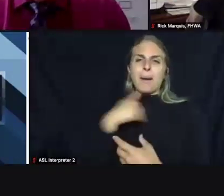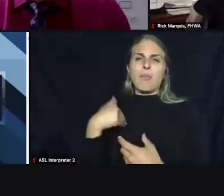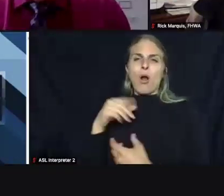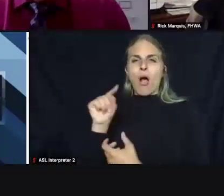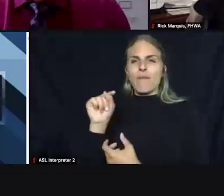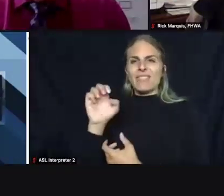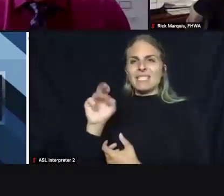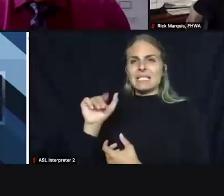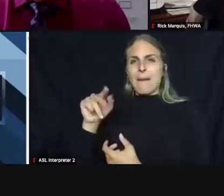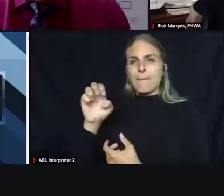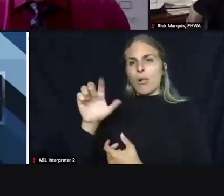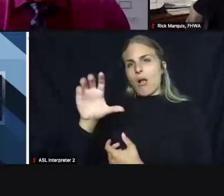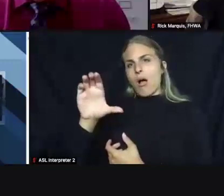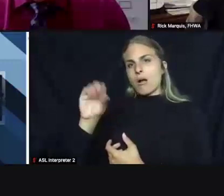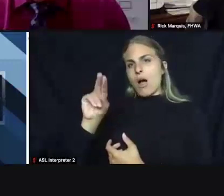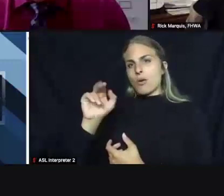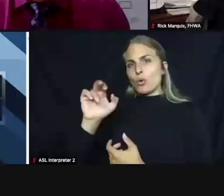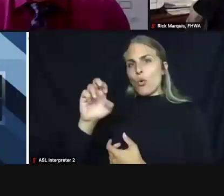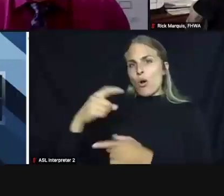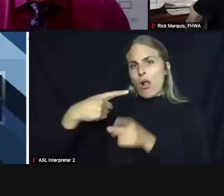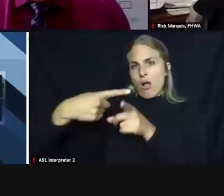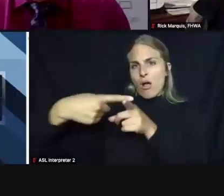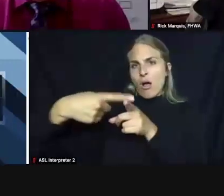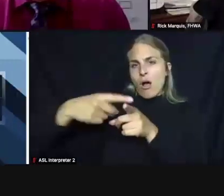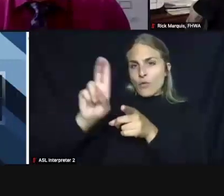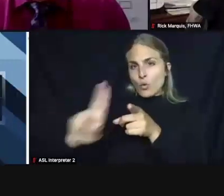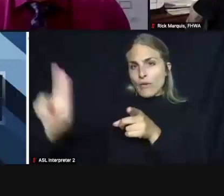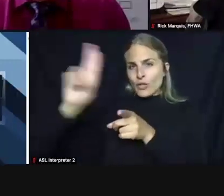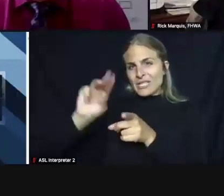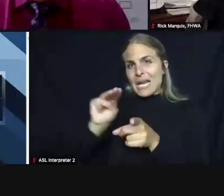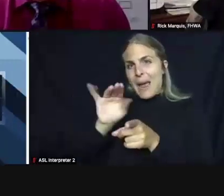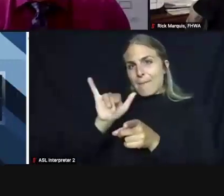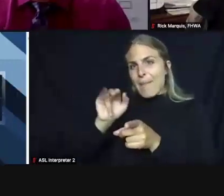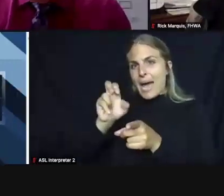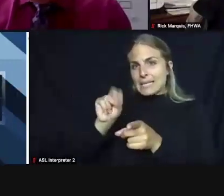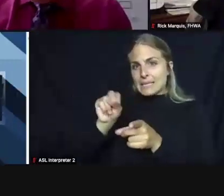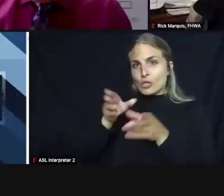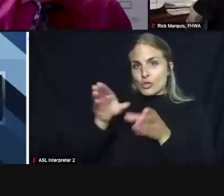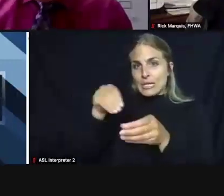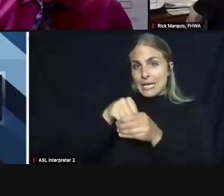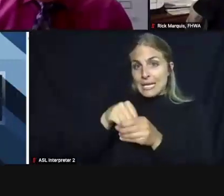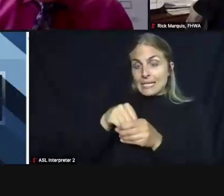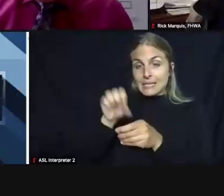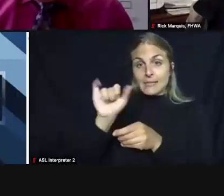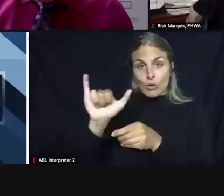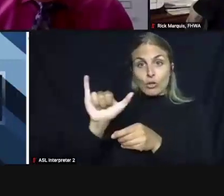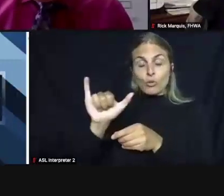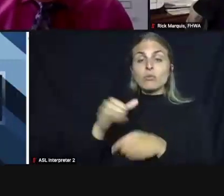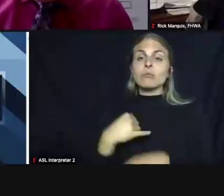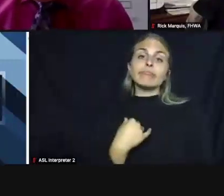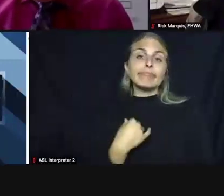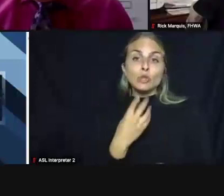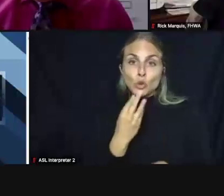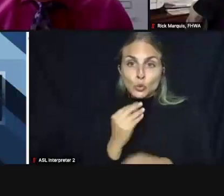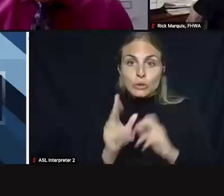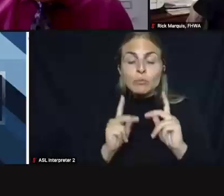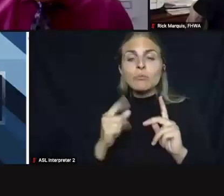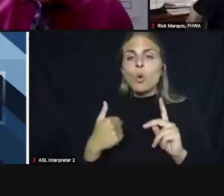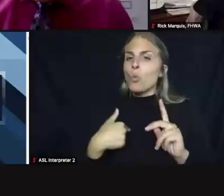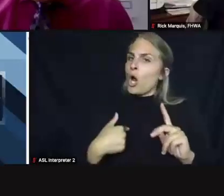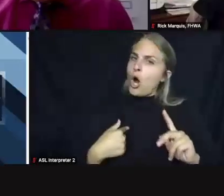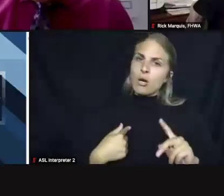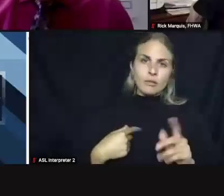de Temple Concord en la esquina de University Madison en Syracuse. Como